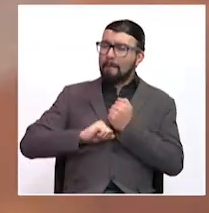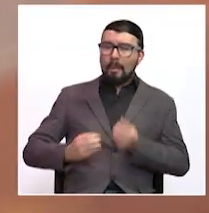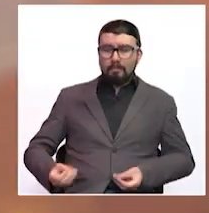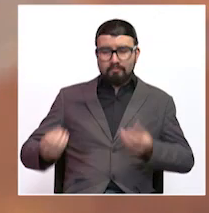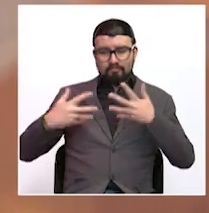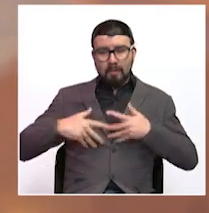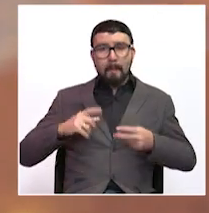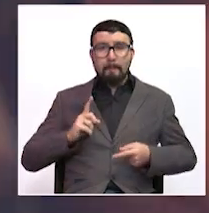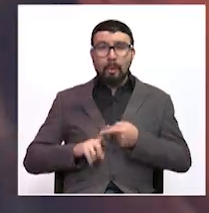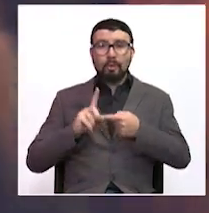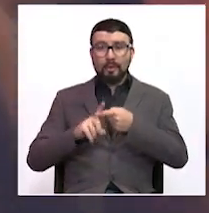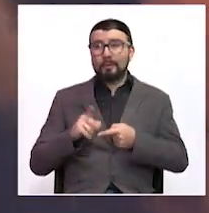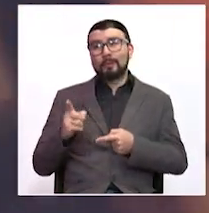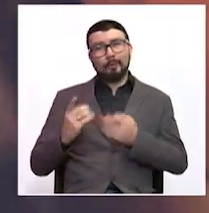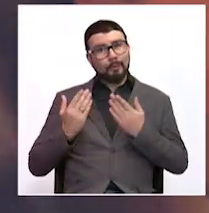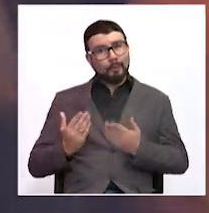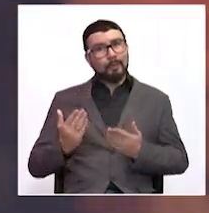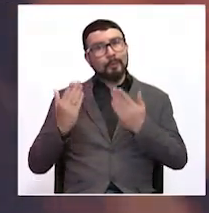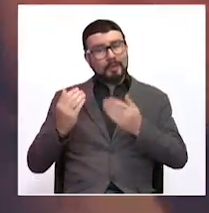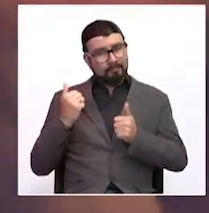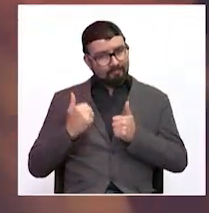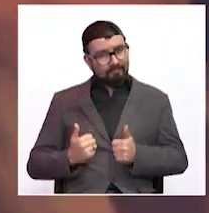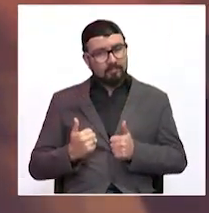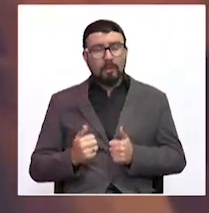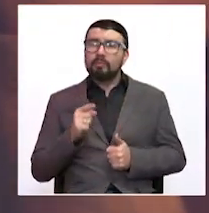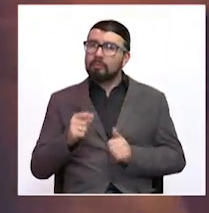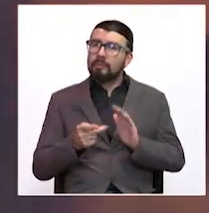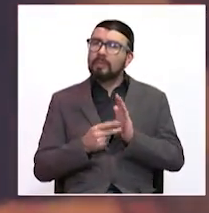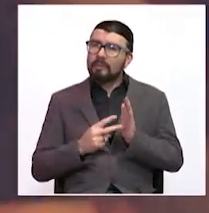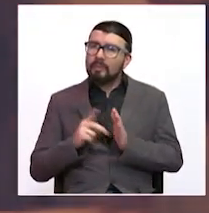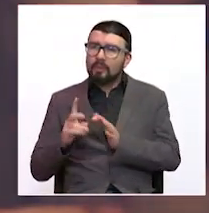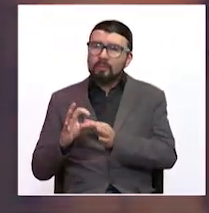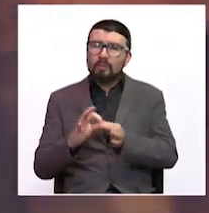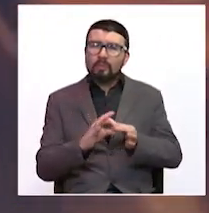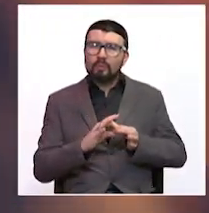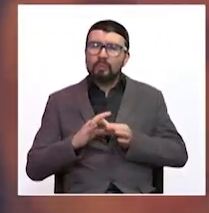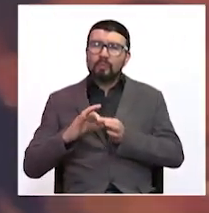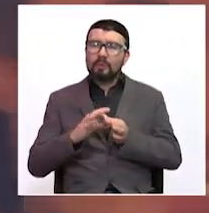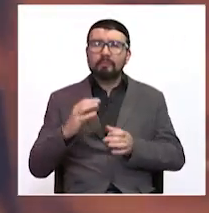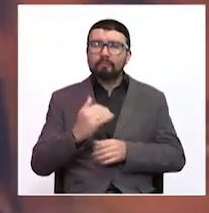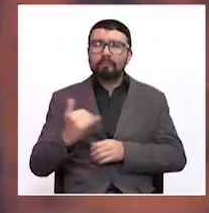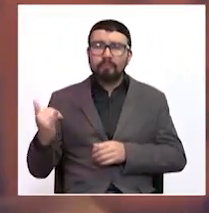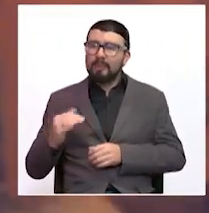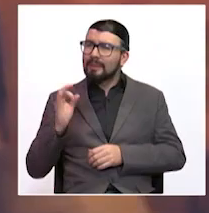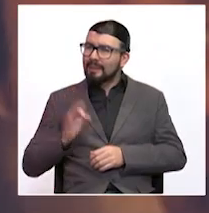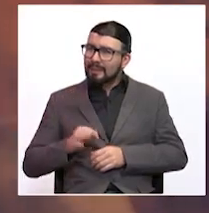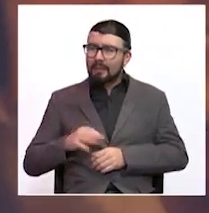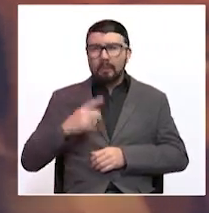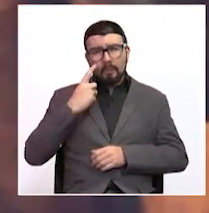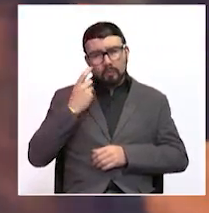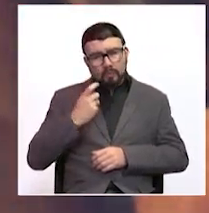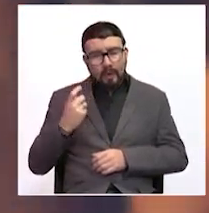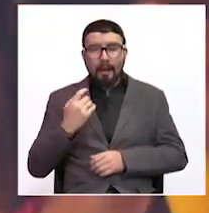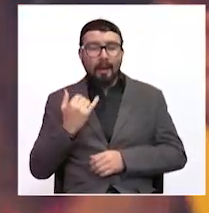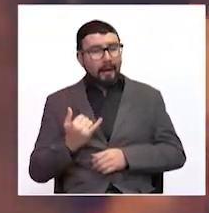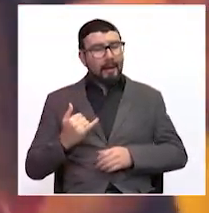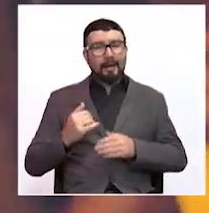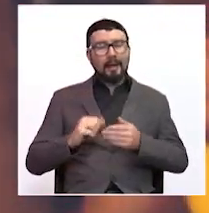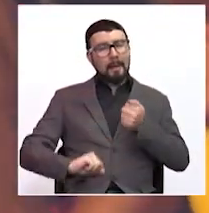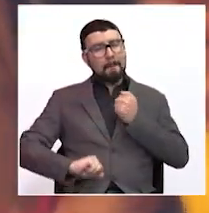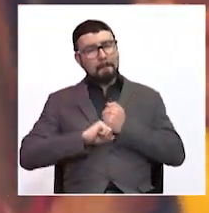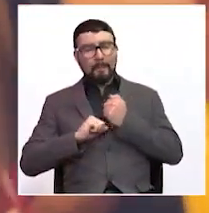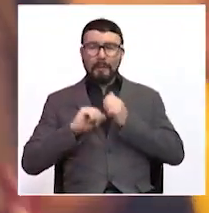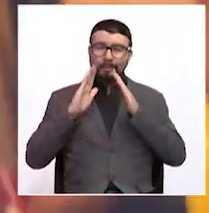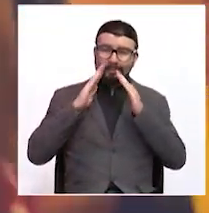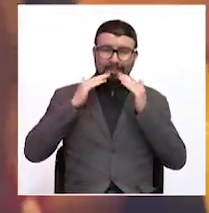las que de verdad valen la pena por tanto rodéate de aquellos que siempre están buscando formas de hacerte reír o que al menos